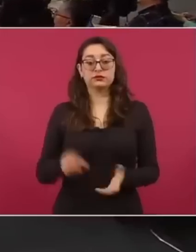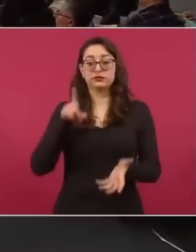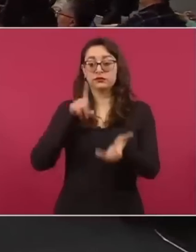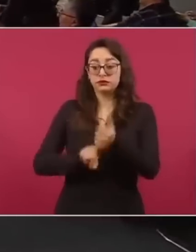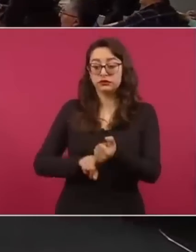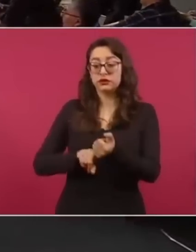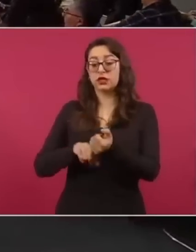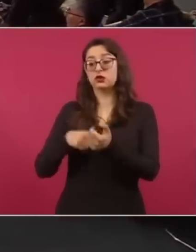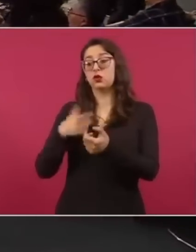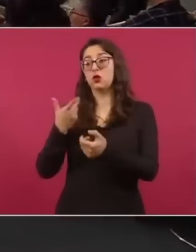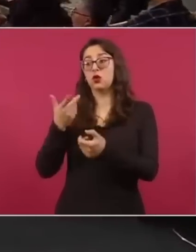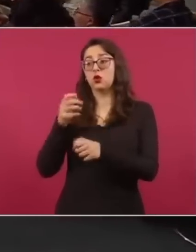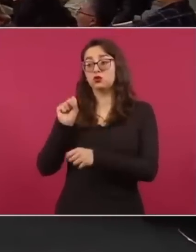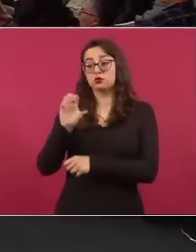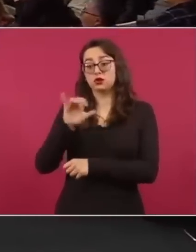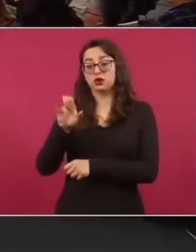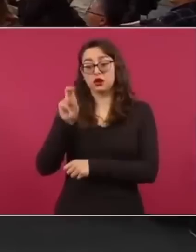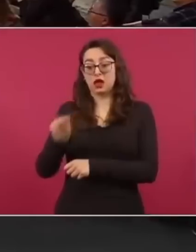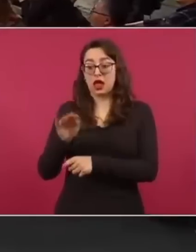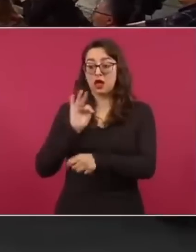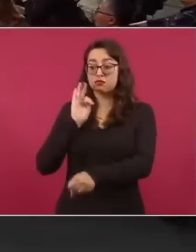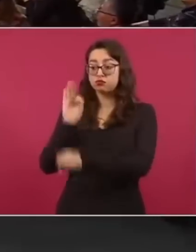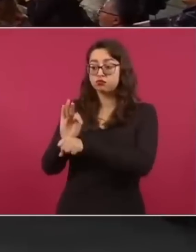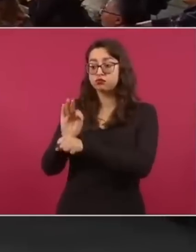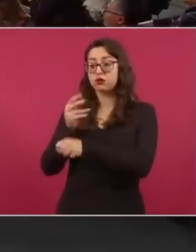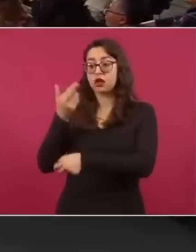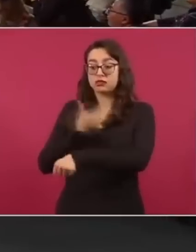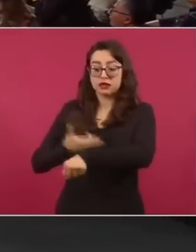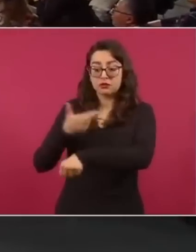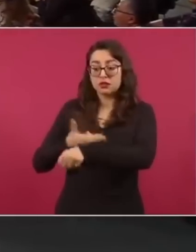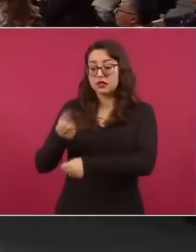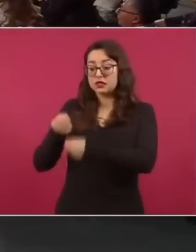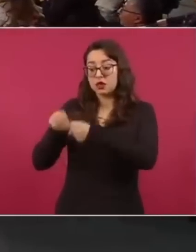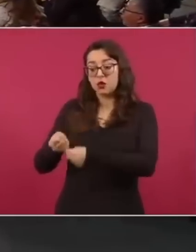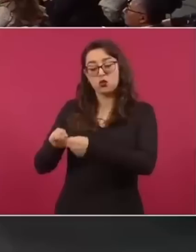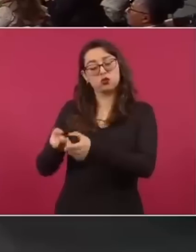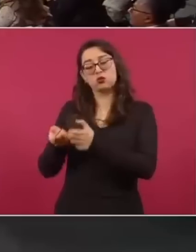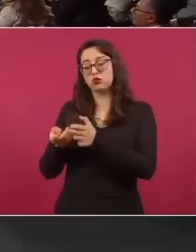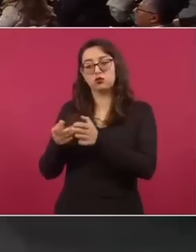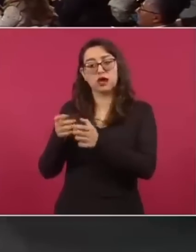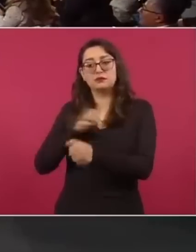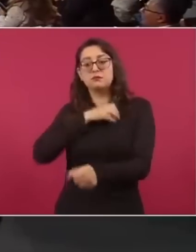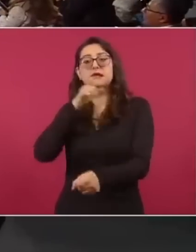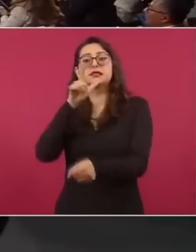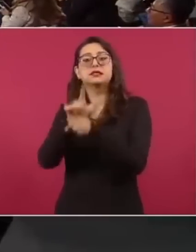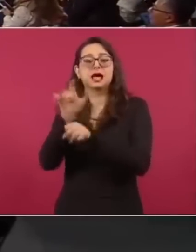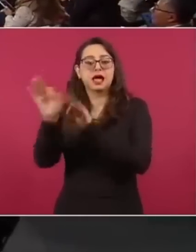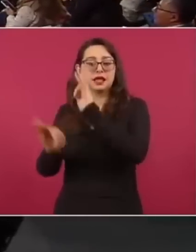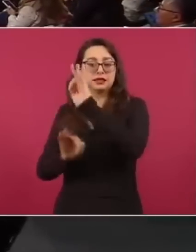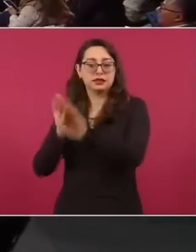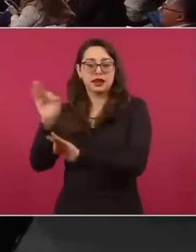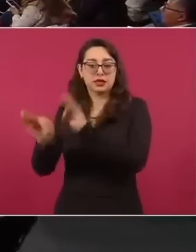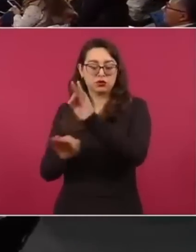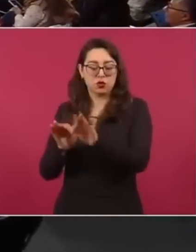aseguradoras en cualquier trámite de seguros, seguro de vida institucional, 12